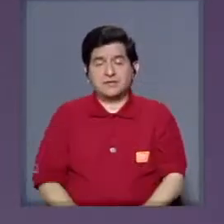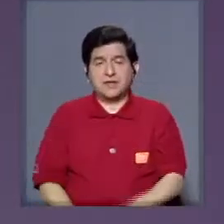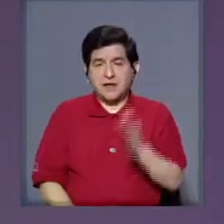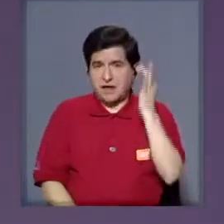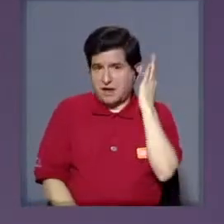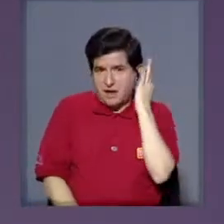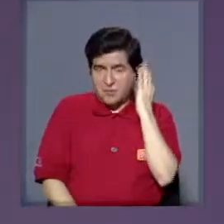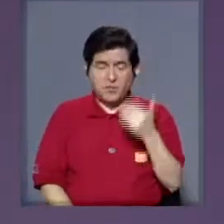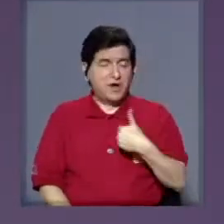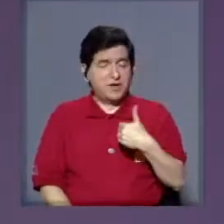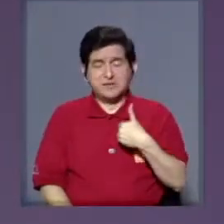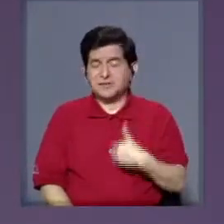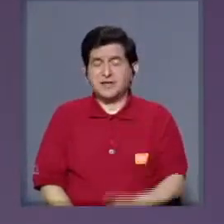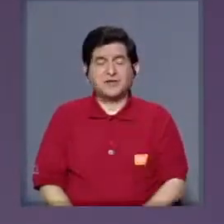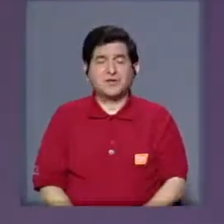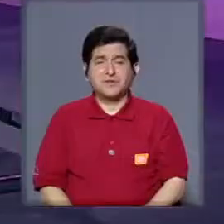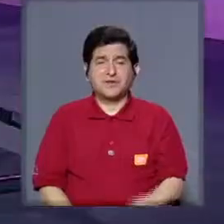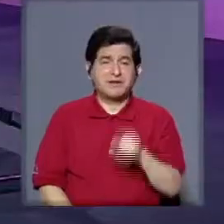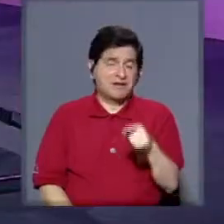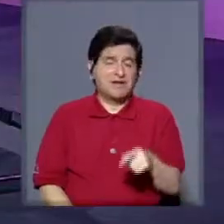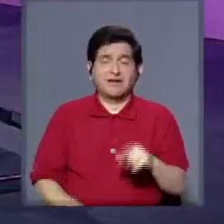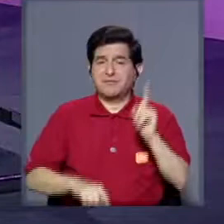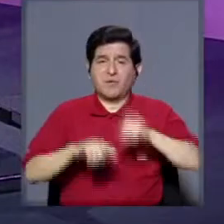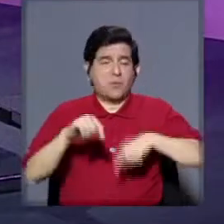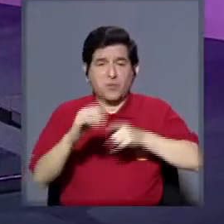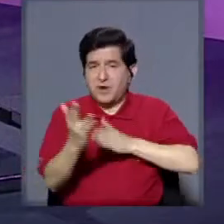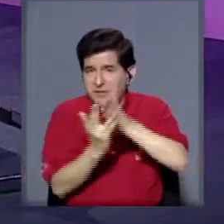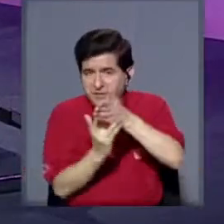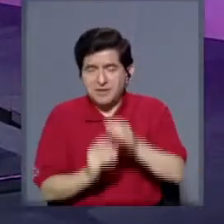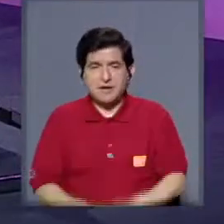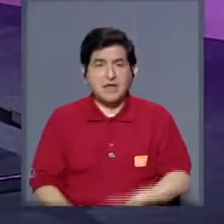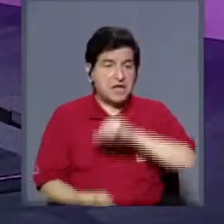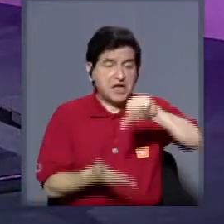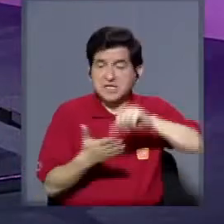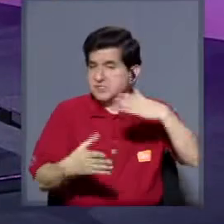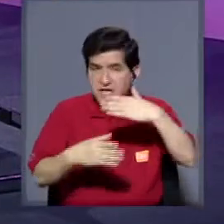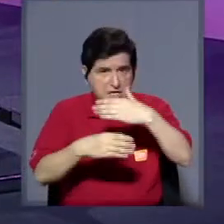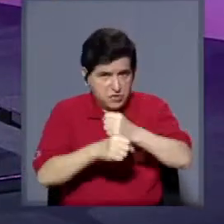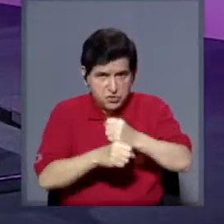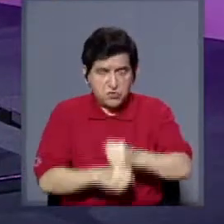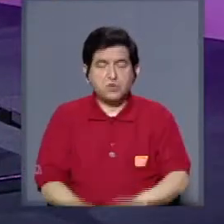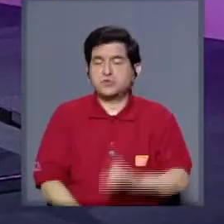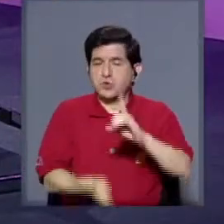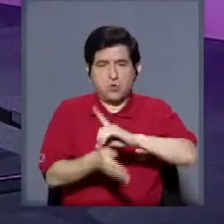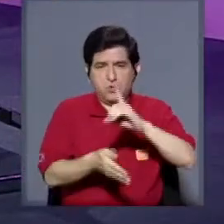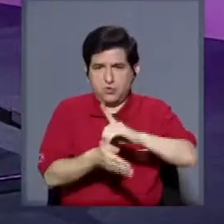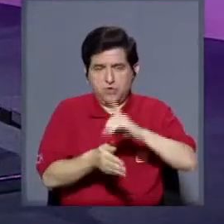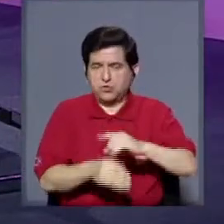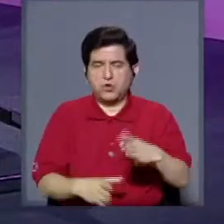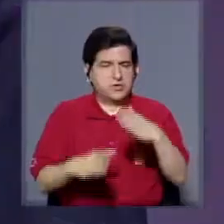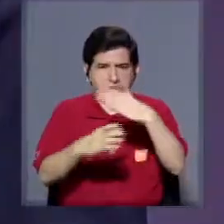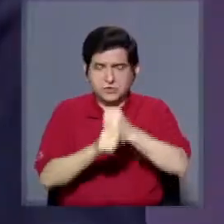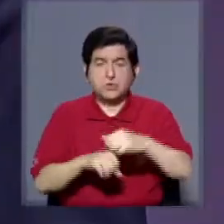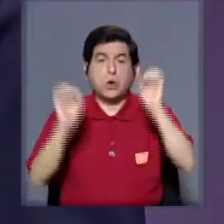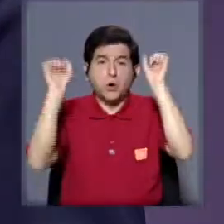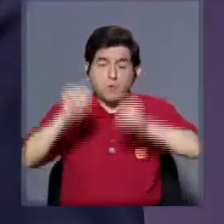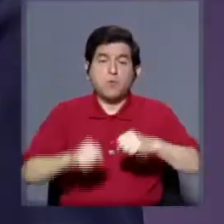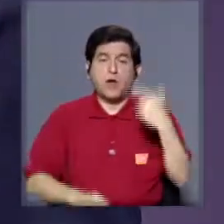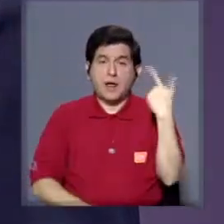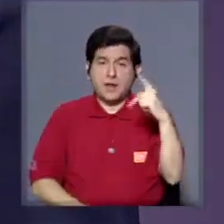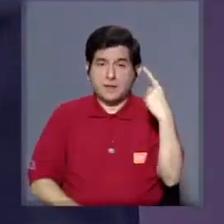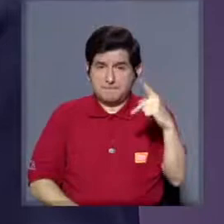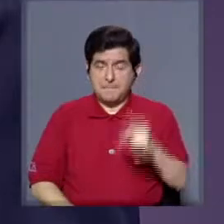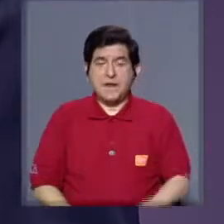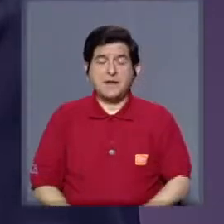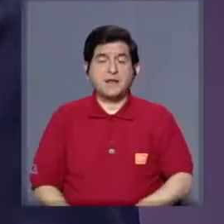mujeres que no tiene el interés interesante porque aquellos santos que no lo hagan verdad son médicos o médicas que no lo hagan se pueden exponer a